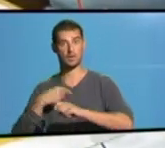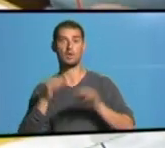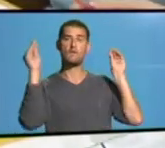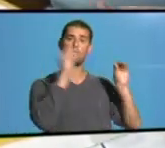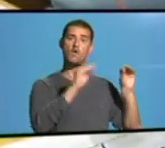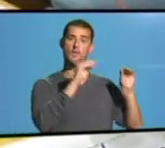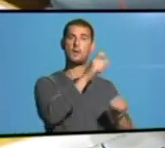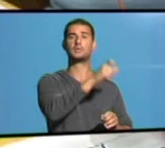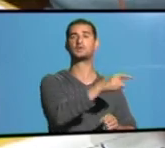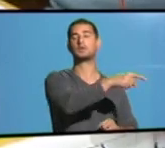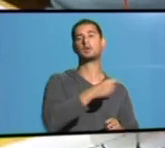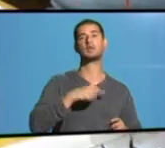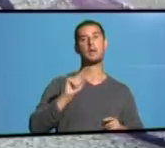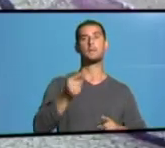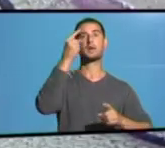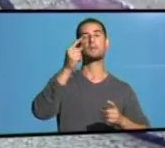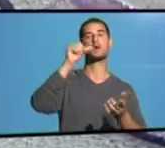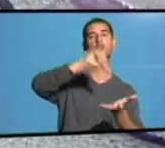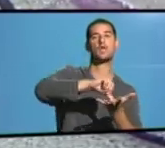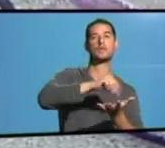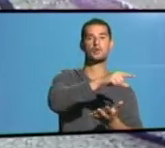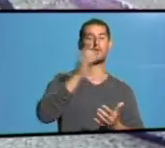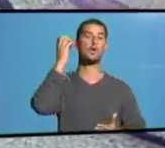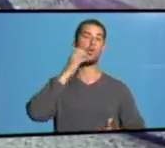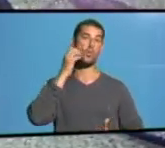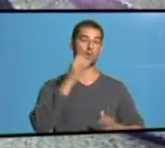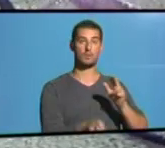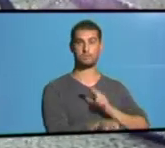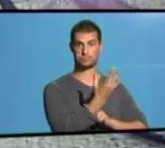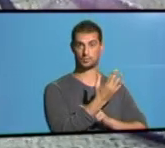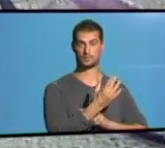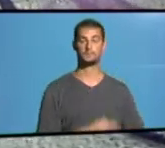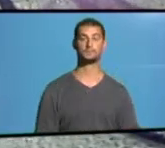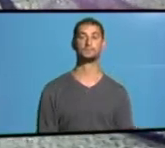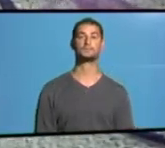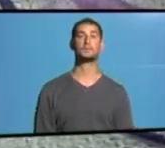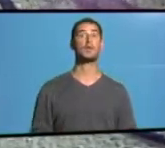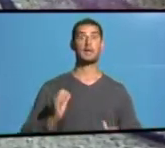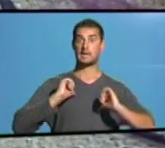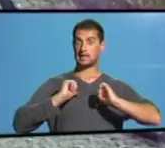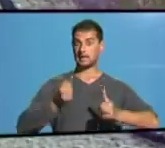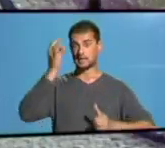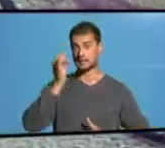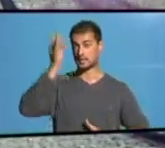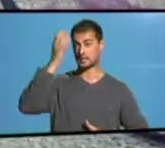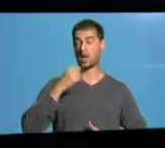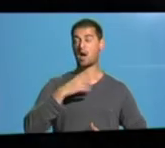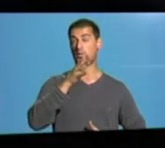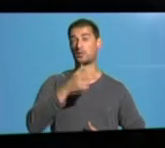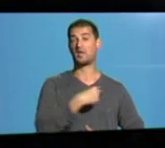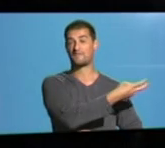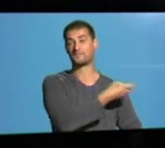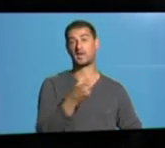do persoal do primeiro centro para enfermos de Alzheimer que se creou no país caribeño. A iniciativa xurdiu durante a viaxe